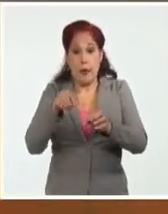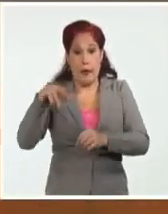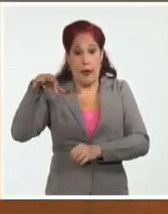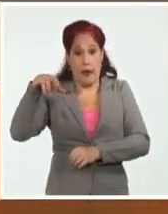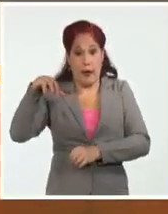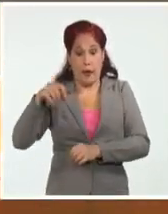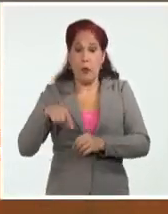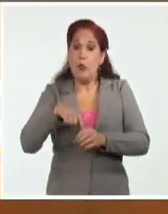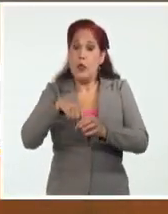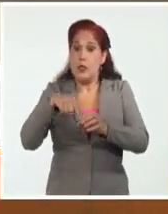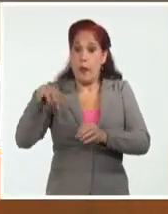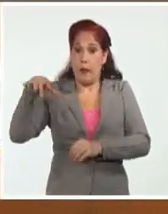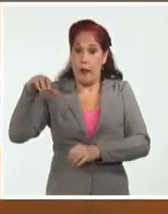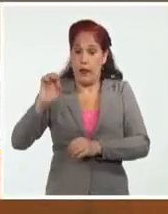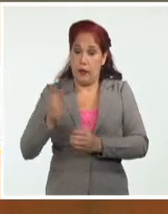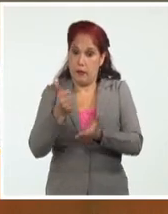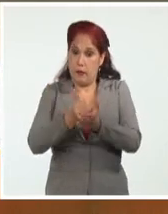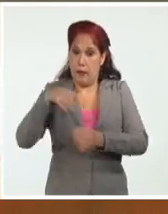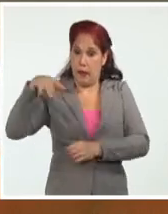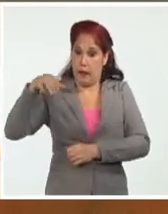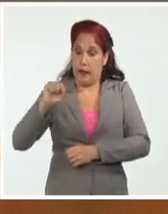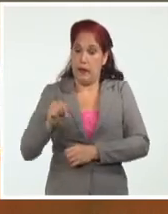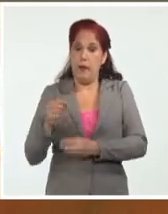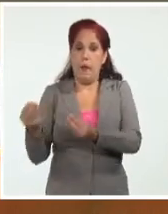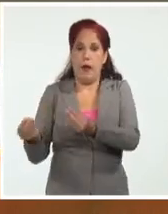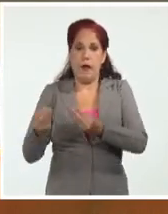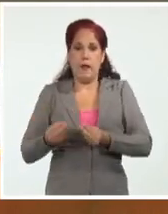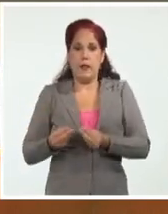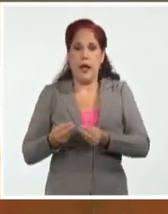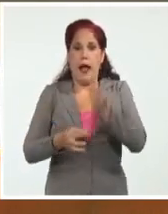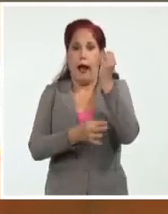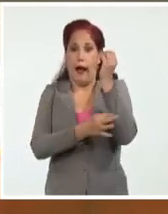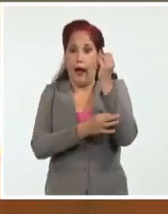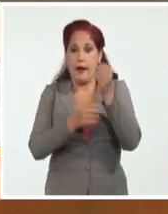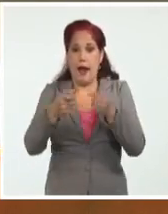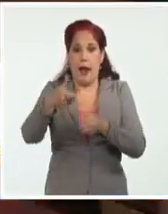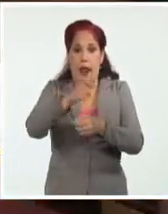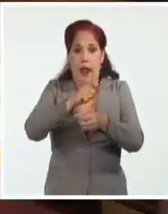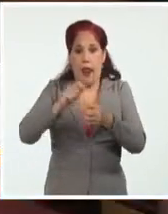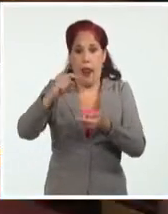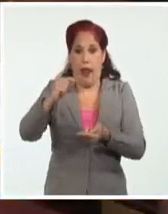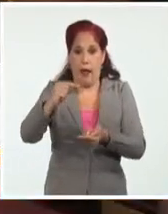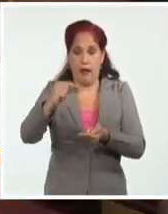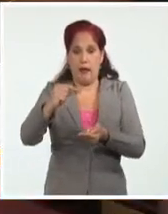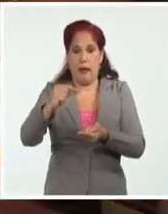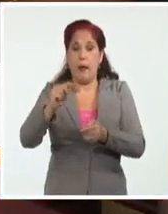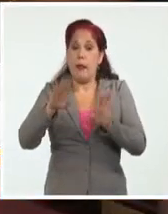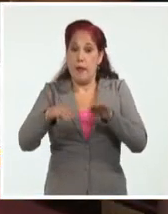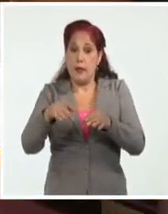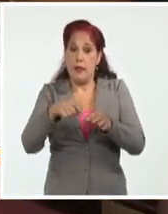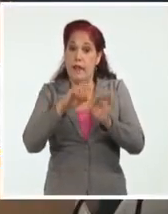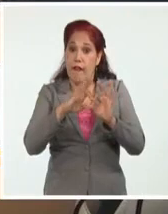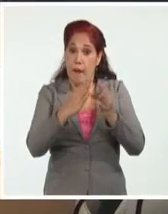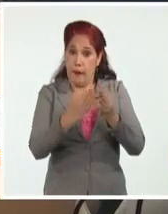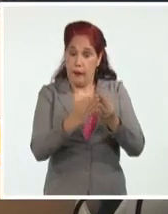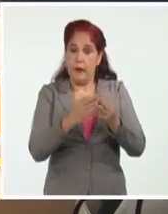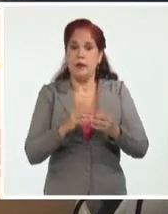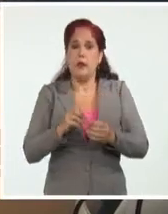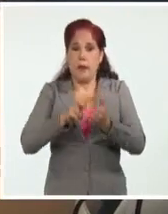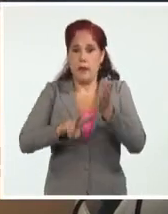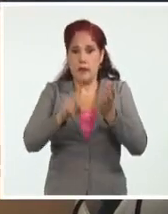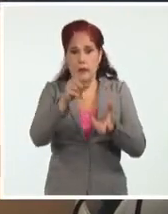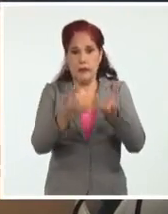Río recibirá carnes en conservas enlatadas por composición de núcleo. La provincia